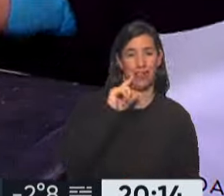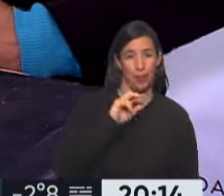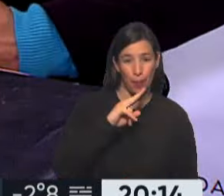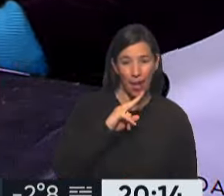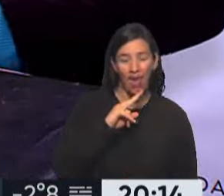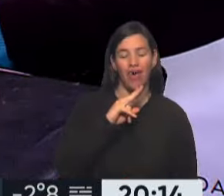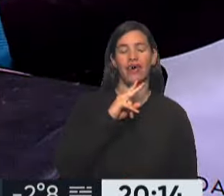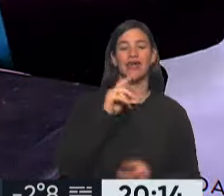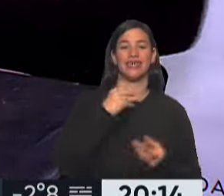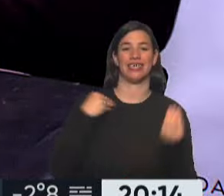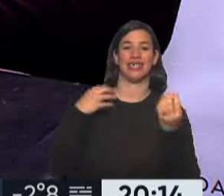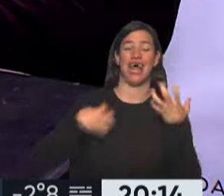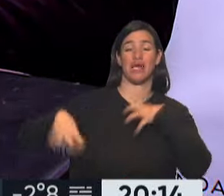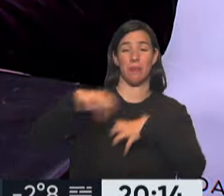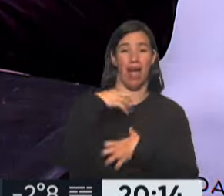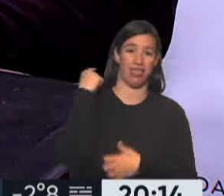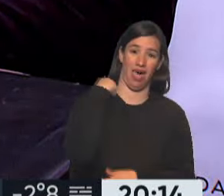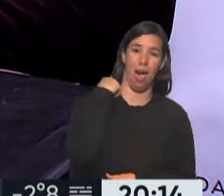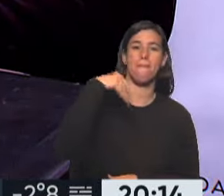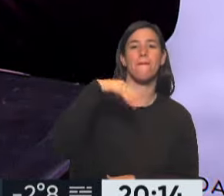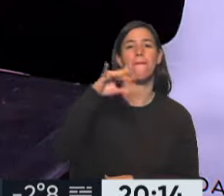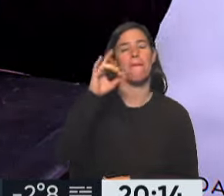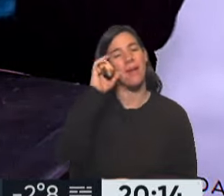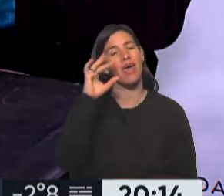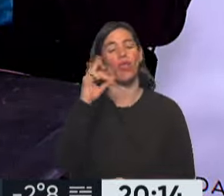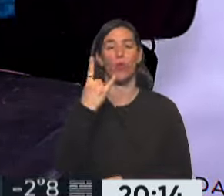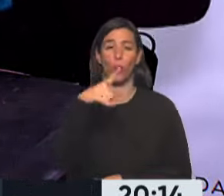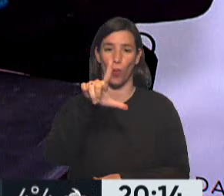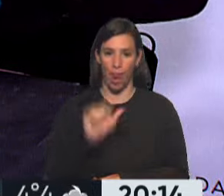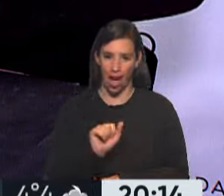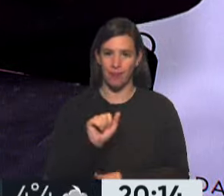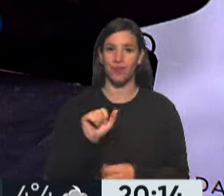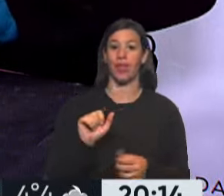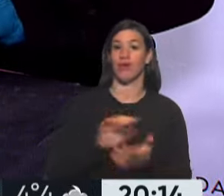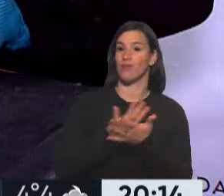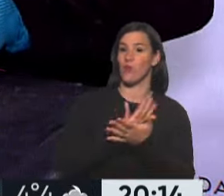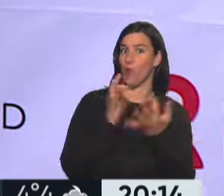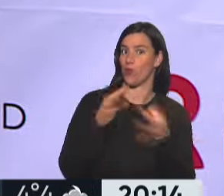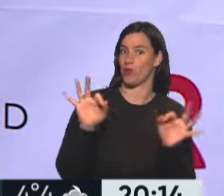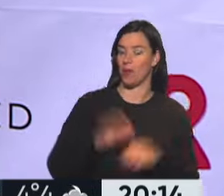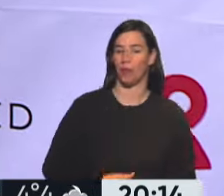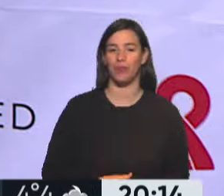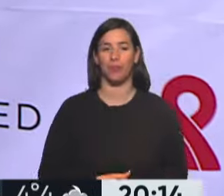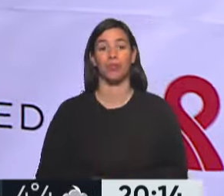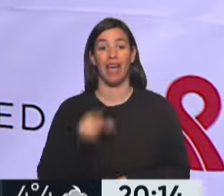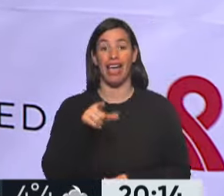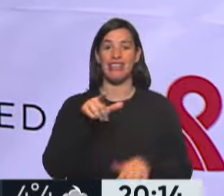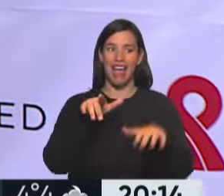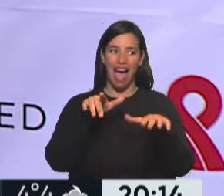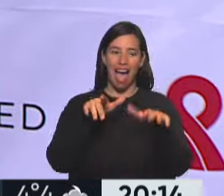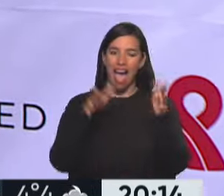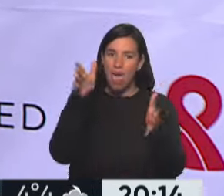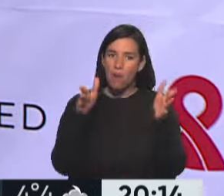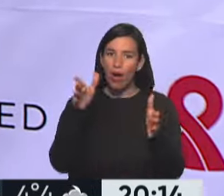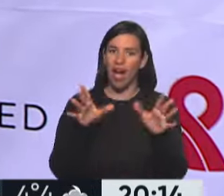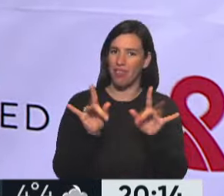2003 en Londres. Fue una etapa muy difícil y fue una sentencia de muerte, como siempre he dicho, que me llenó